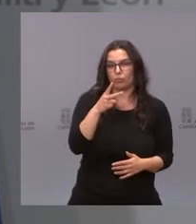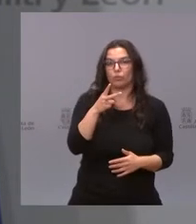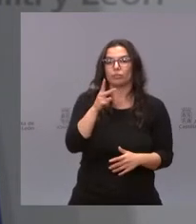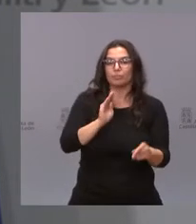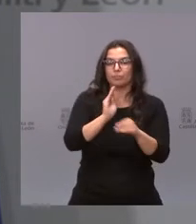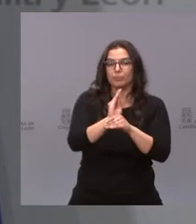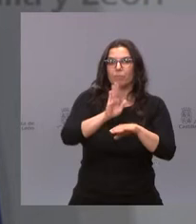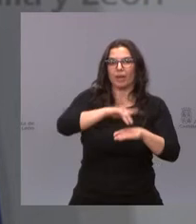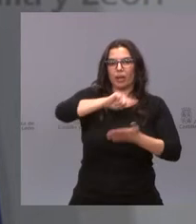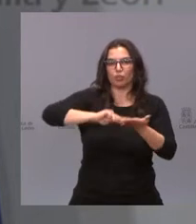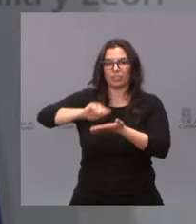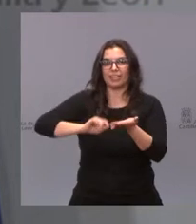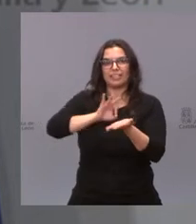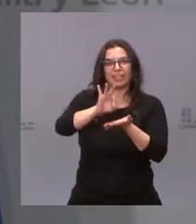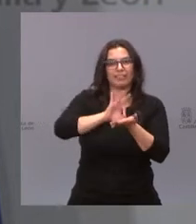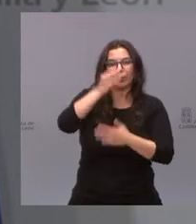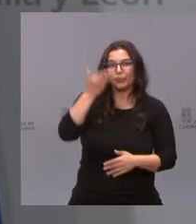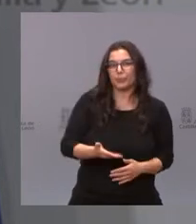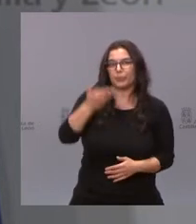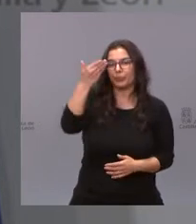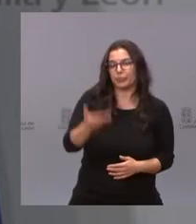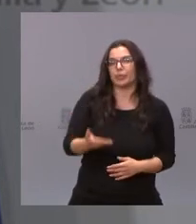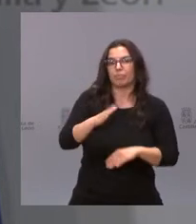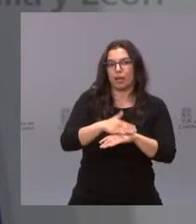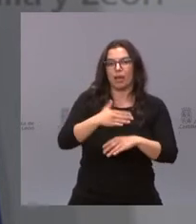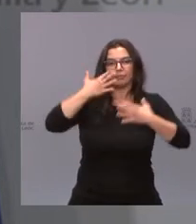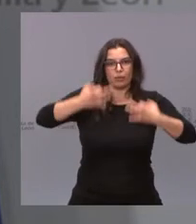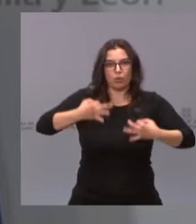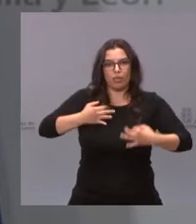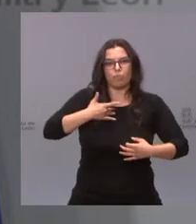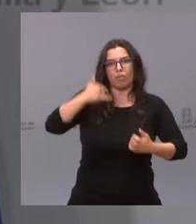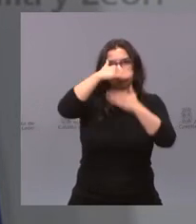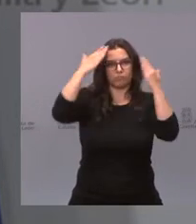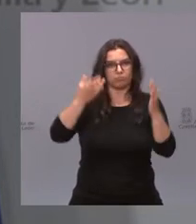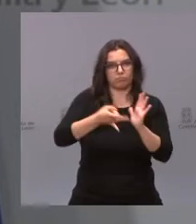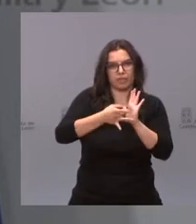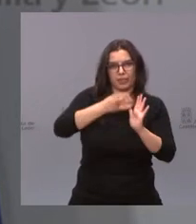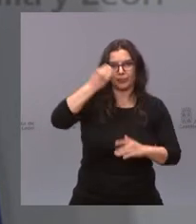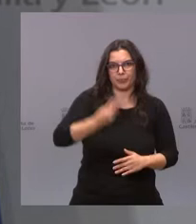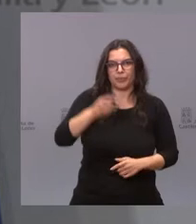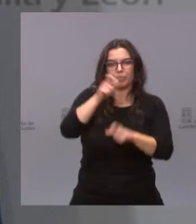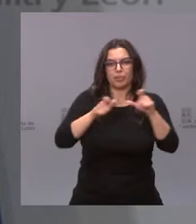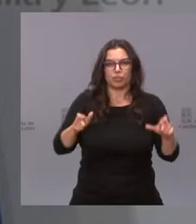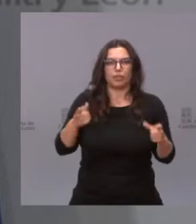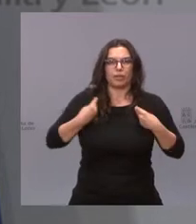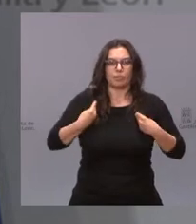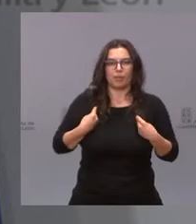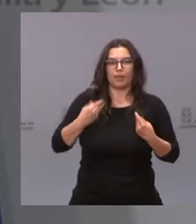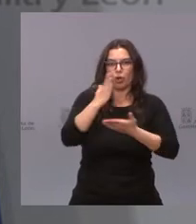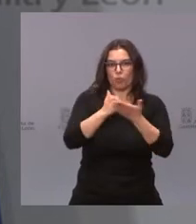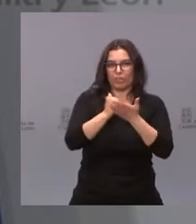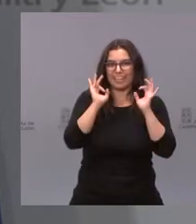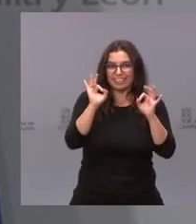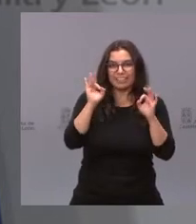destinar a la contratación de servicios que resultan fundamentales para asegurar una buena atención sanitaria a los pacientes de la comunidad. En concreto, van a